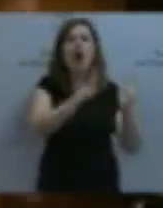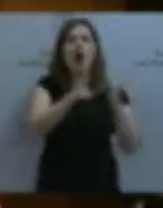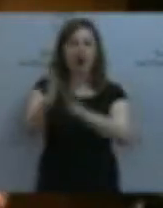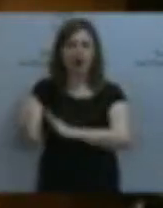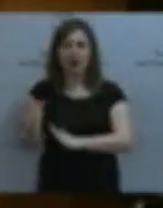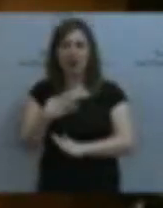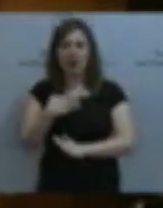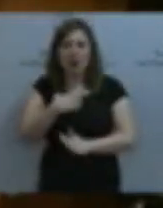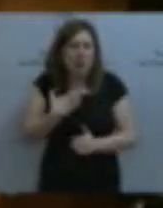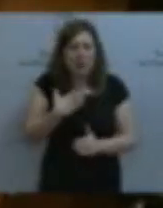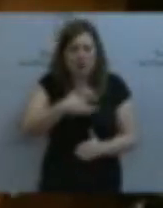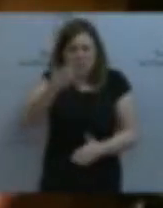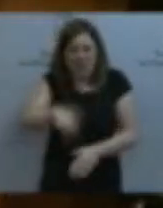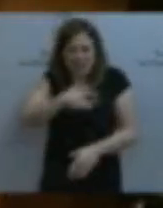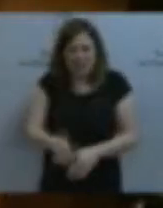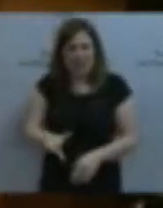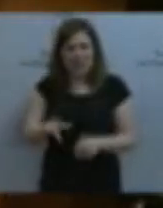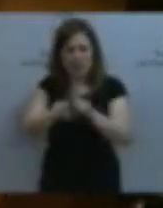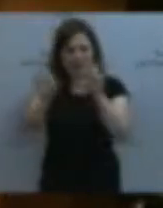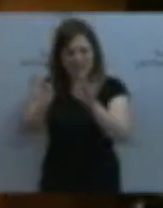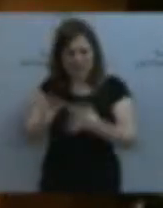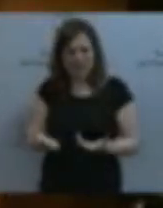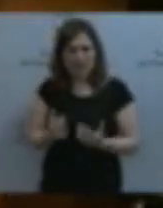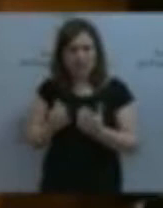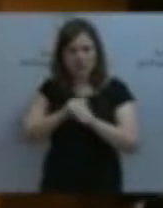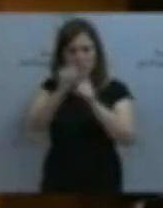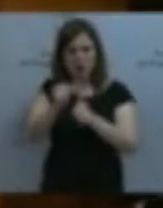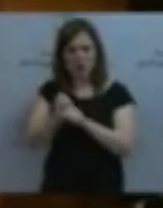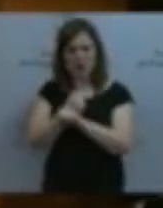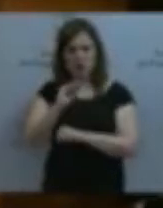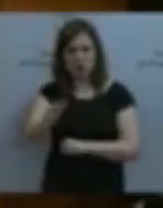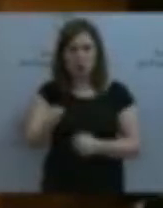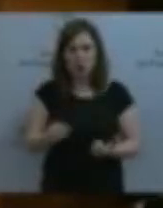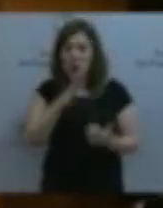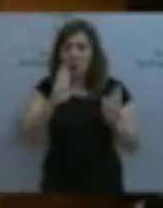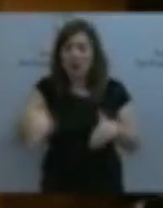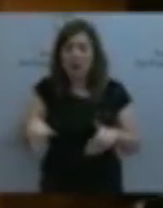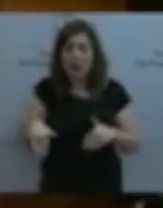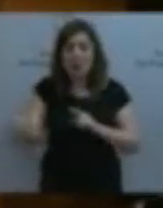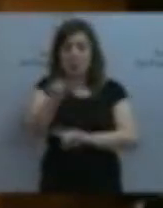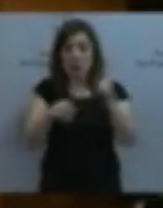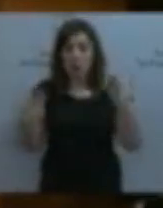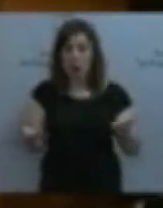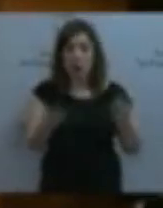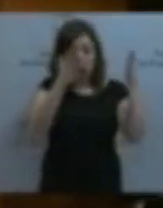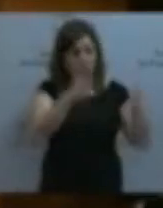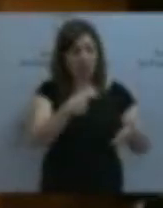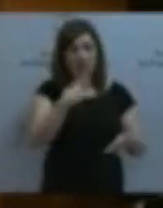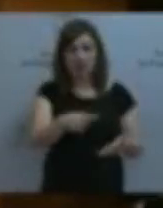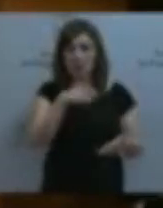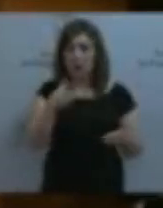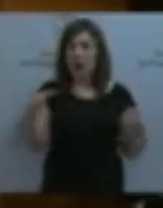las gracias a este tipo de empresas. Porque ustedes al final llevan al siguiente dilema. Ustedes dicen, para no recortar